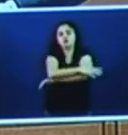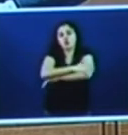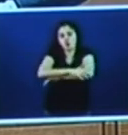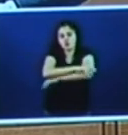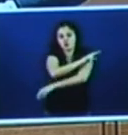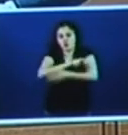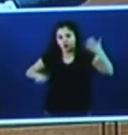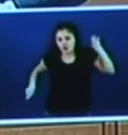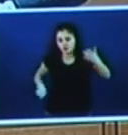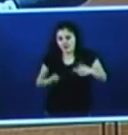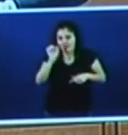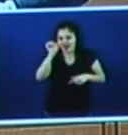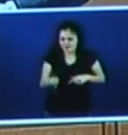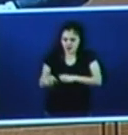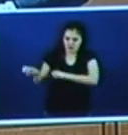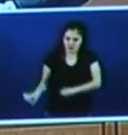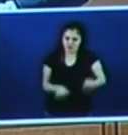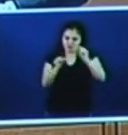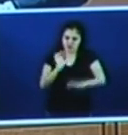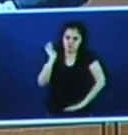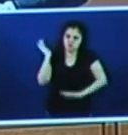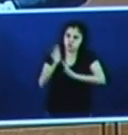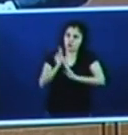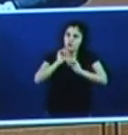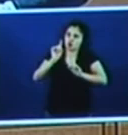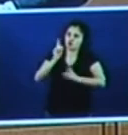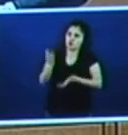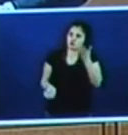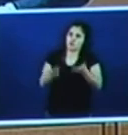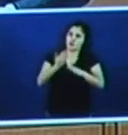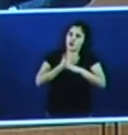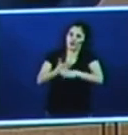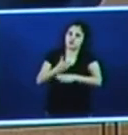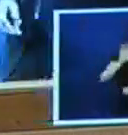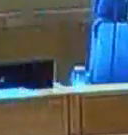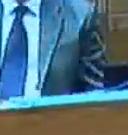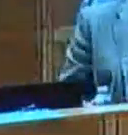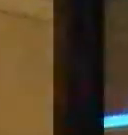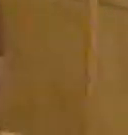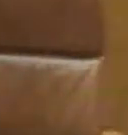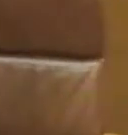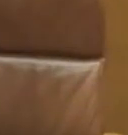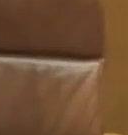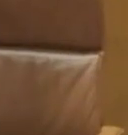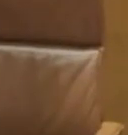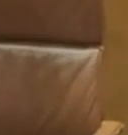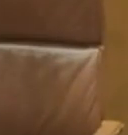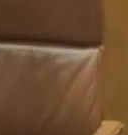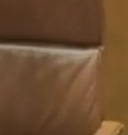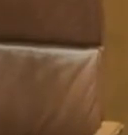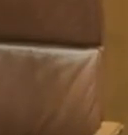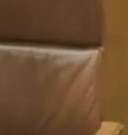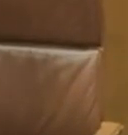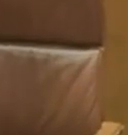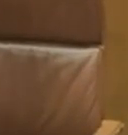blindado máis en Galicia que no mes do resto das comunidades autónomas do Estado. Moitas gracias, señoría. Señor Núñez